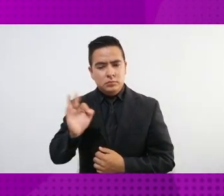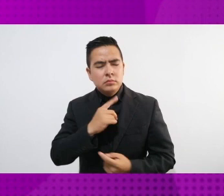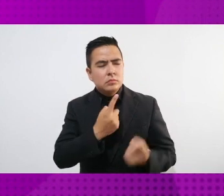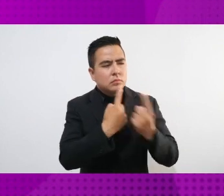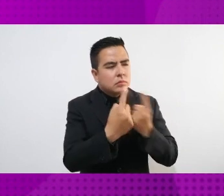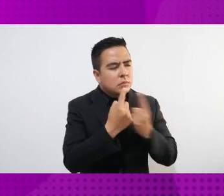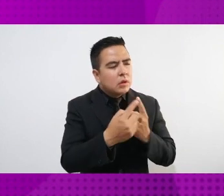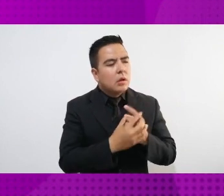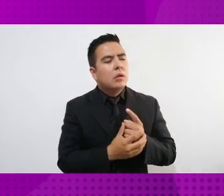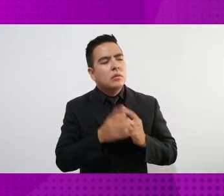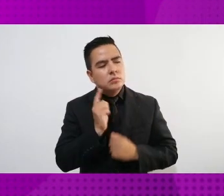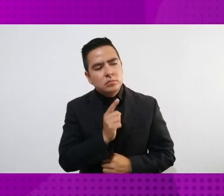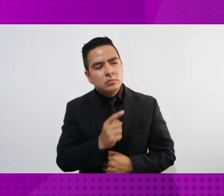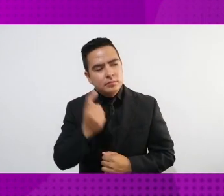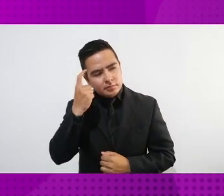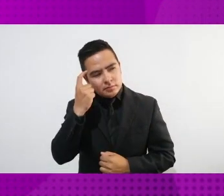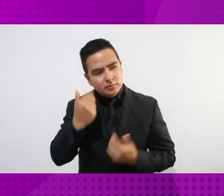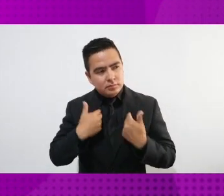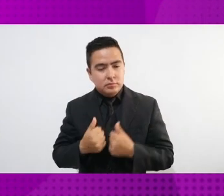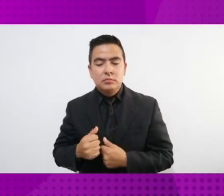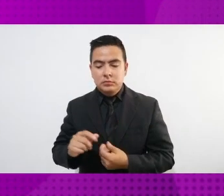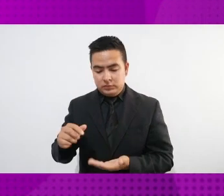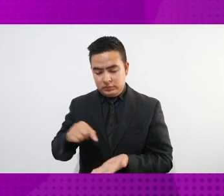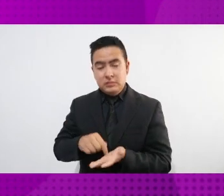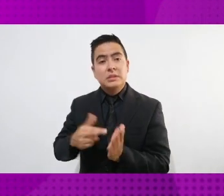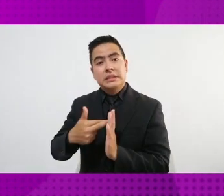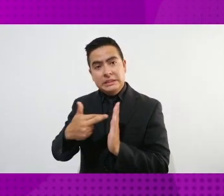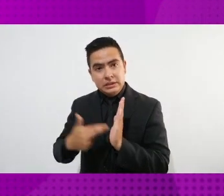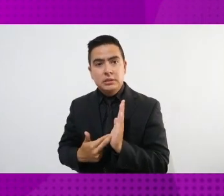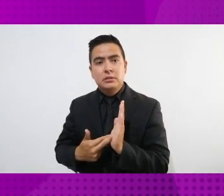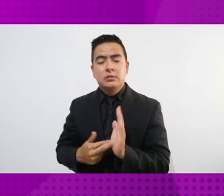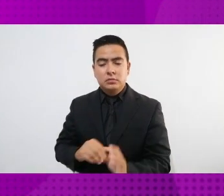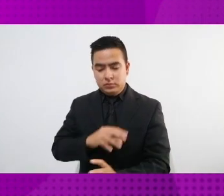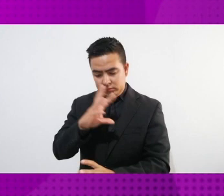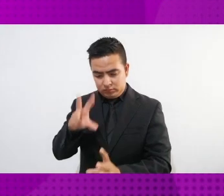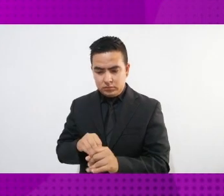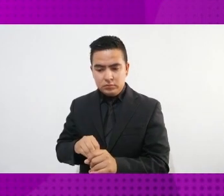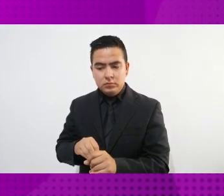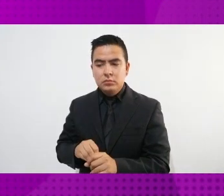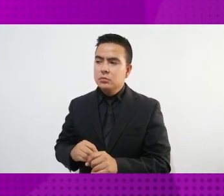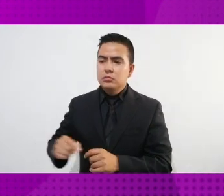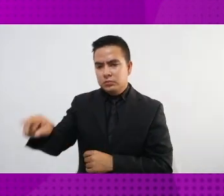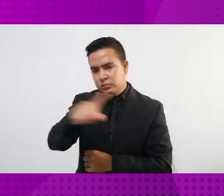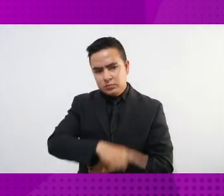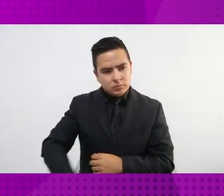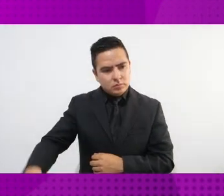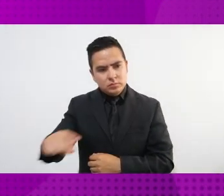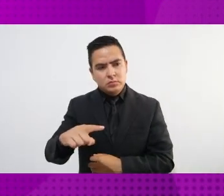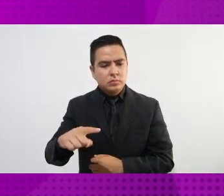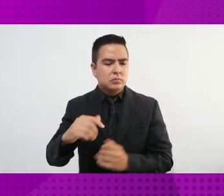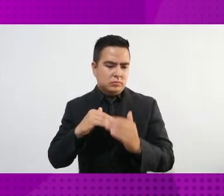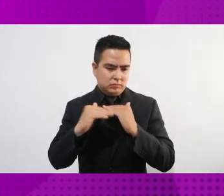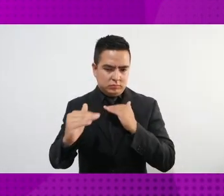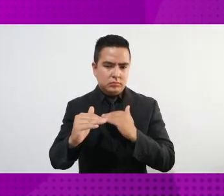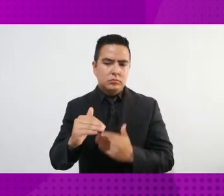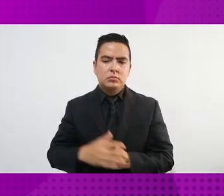discutirse, consensarse las normas fundamentales que van a regir finalmente a la sociedad. Y para él, un